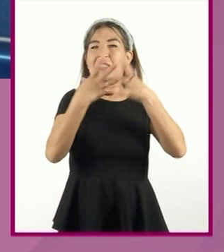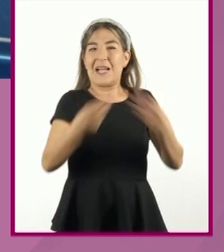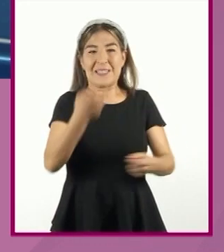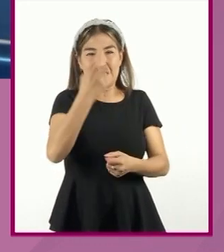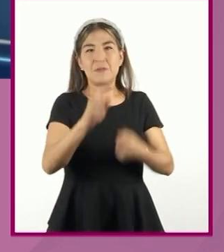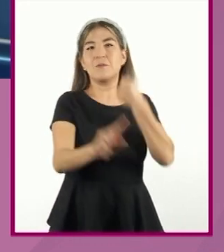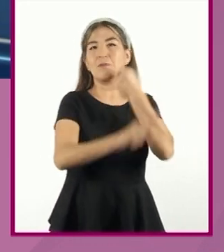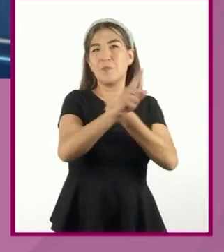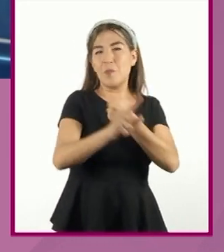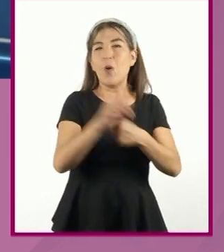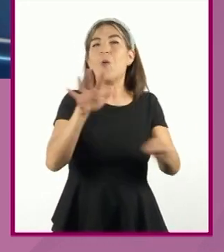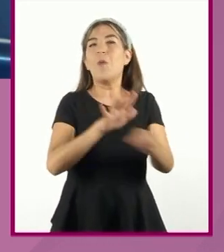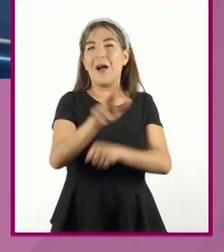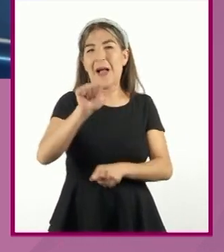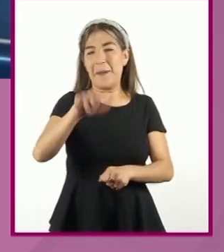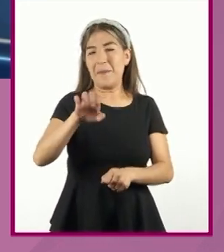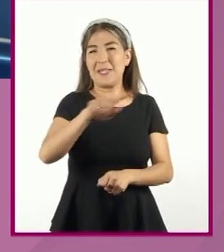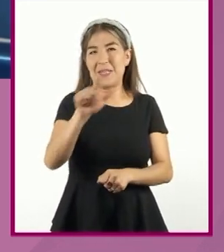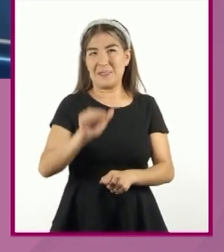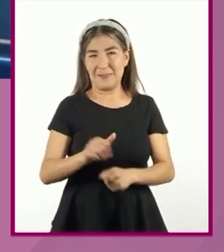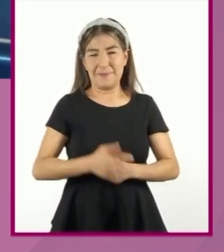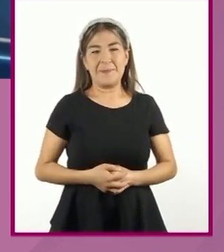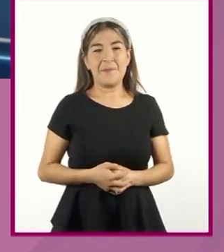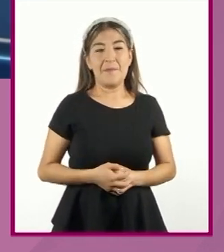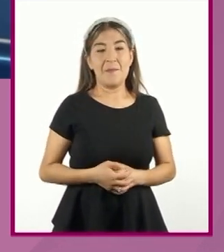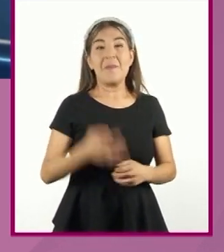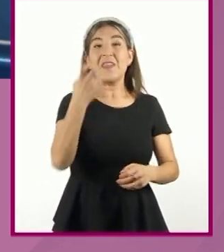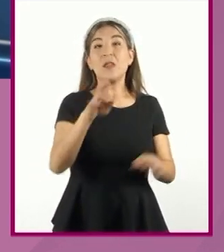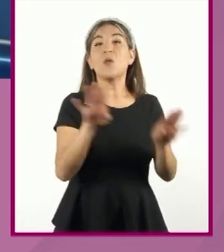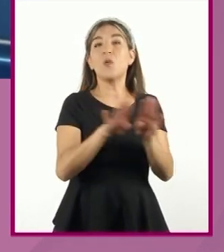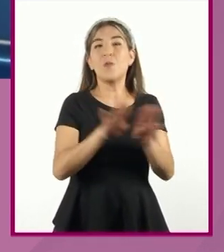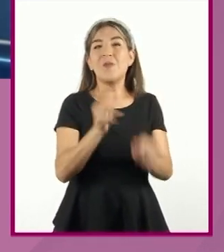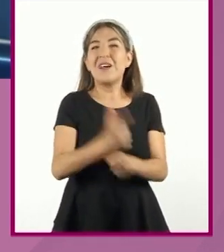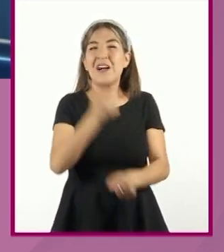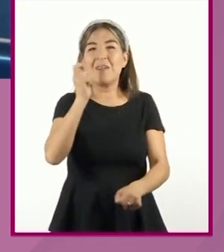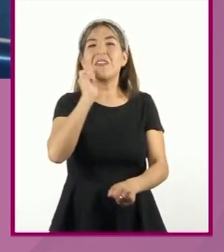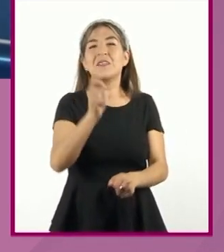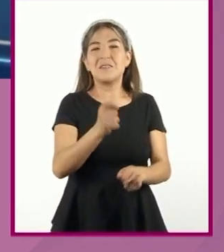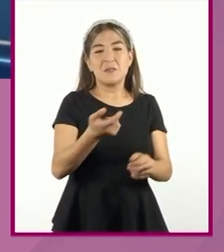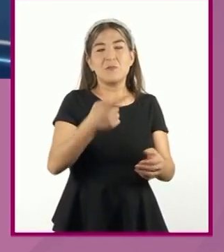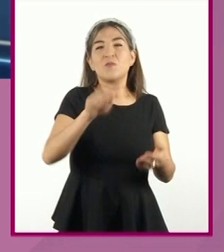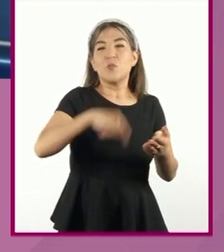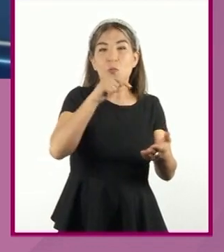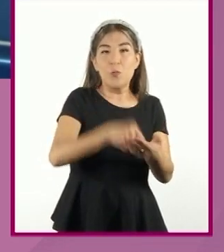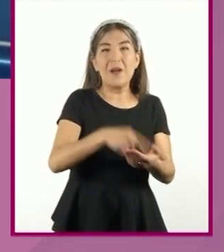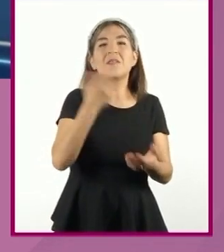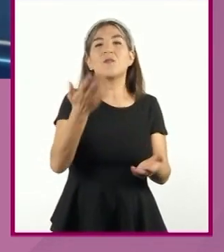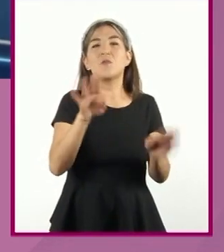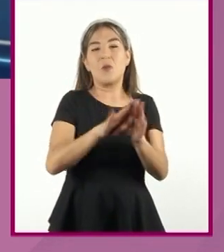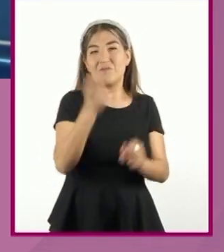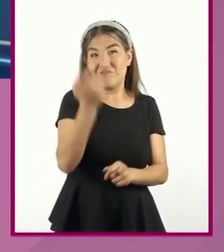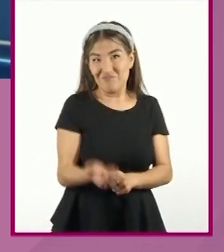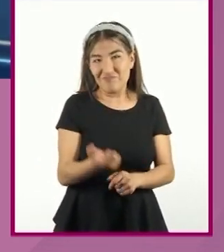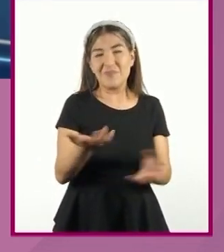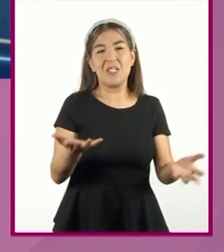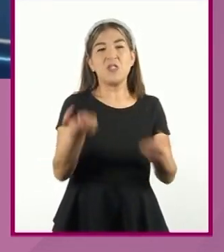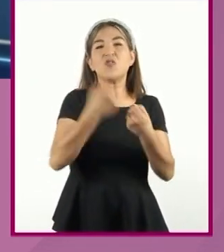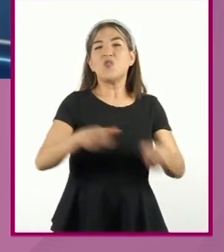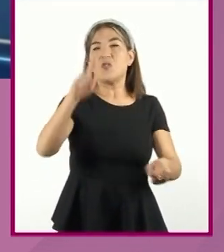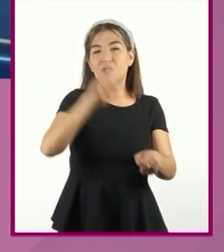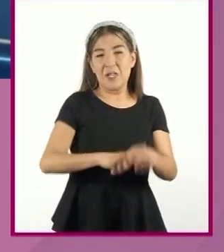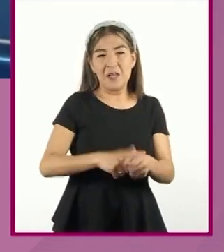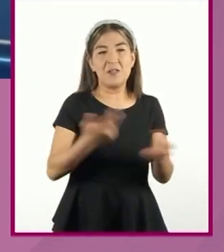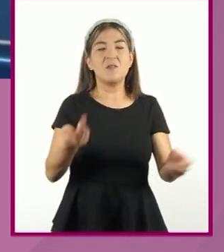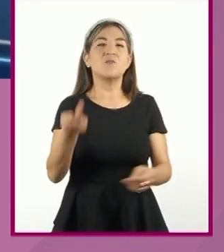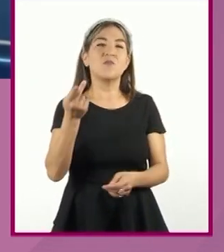efectos de una amenaza. El grado de vulnerabilidad depende de factores económicos, sociales,